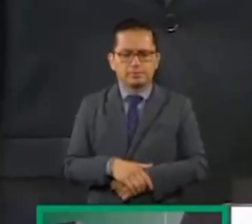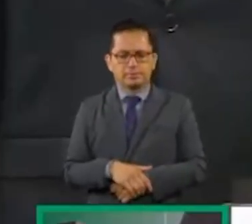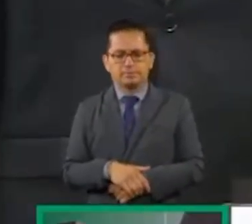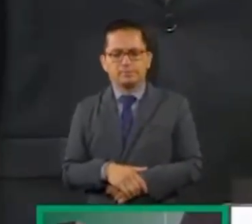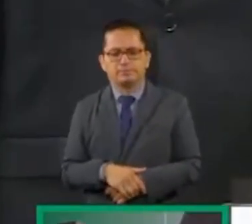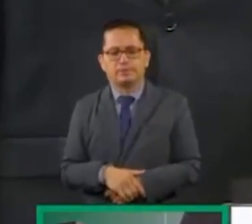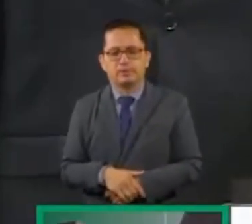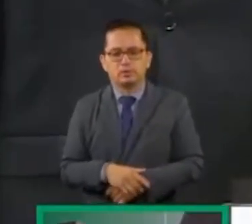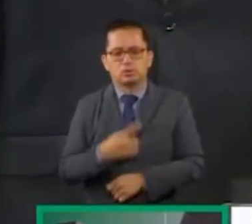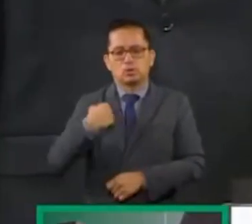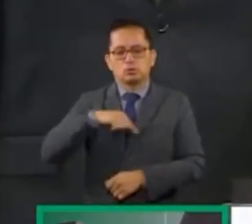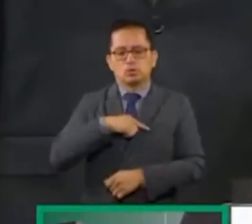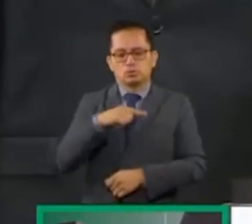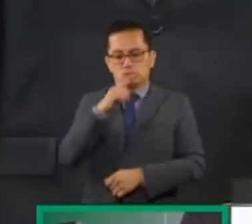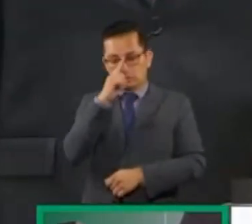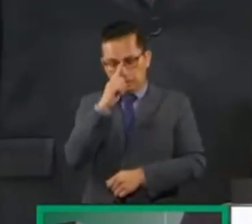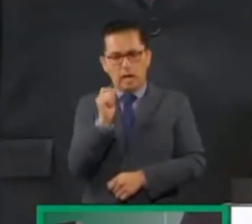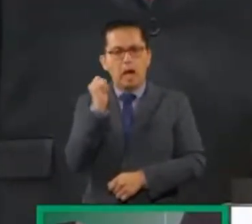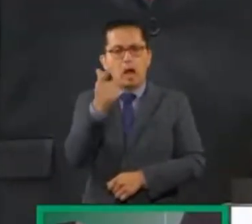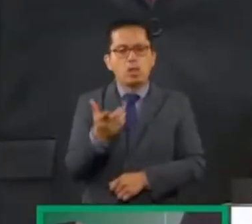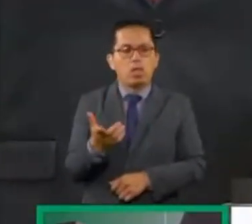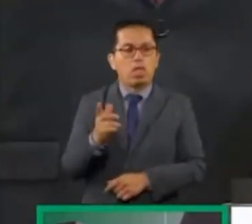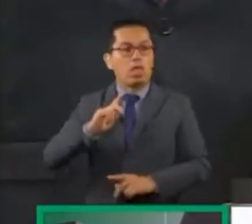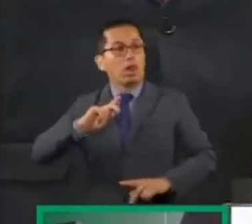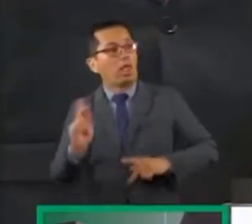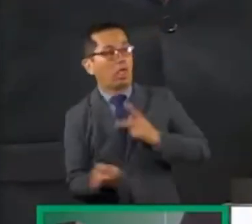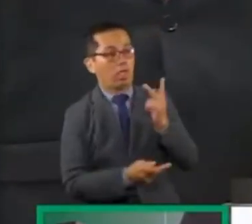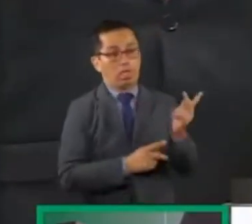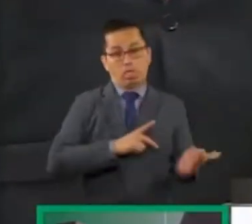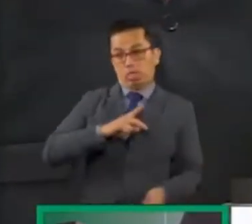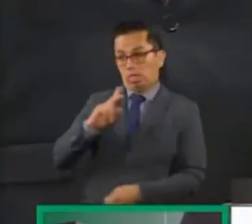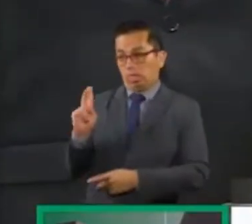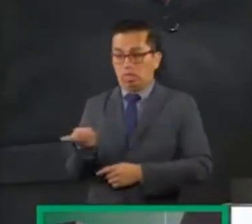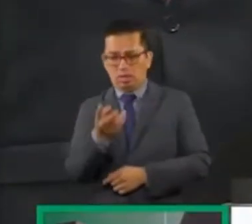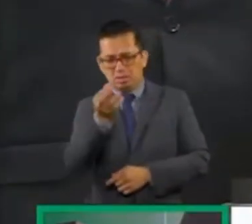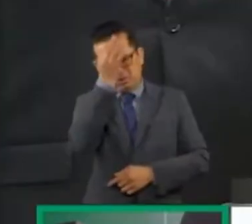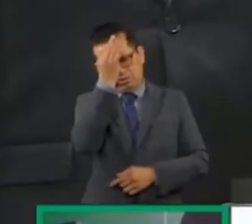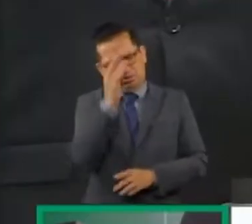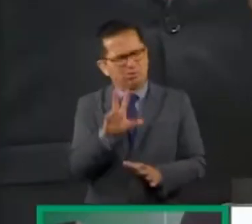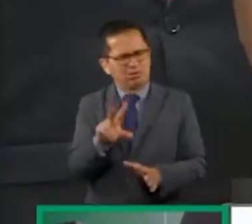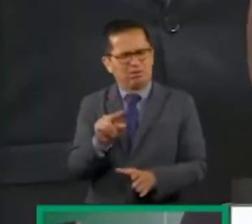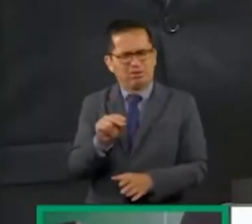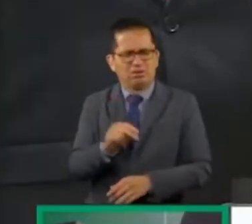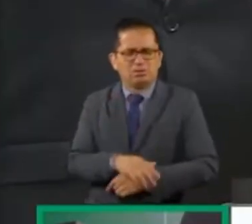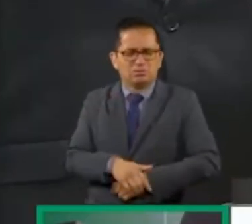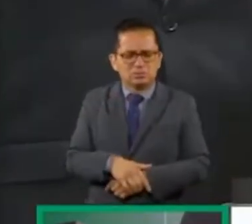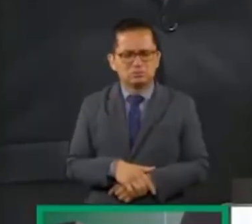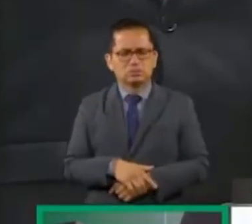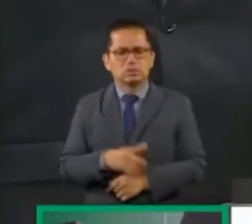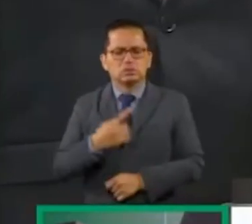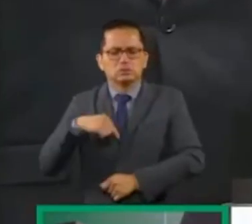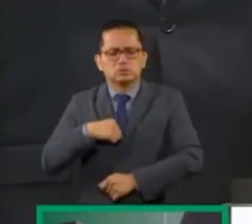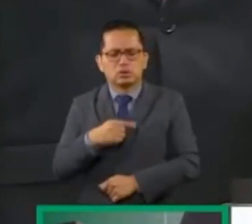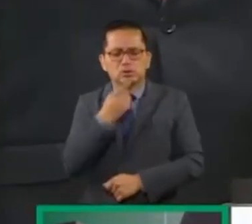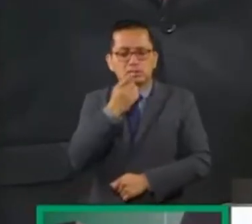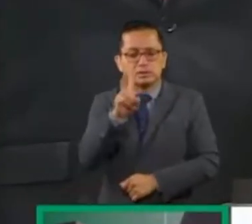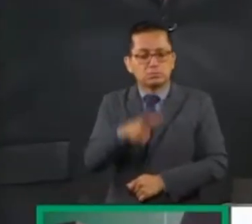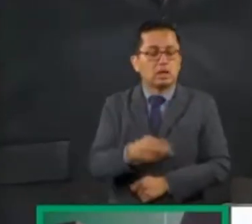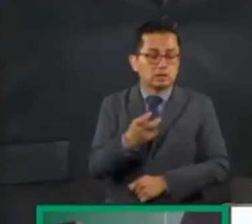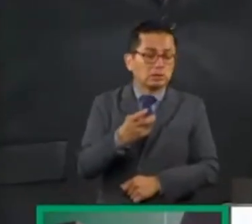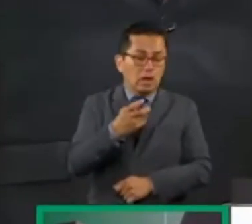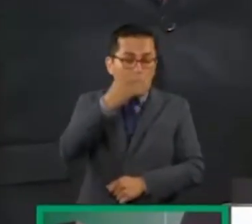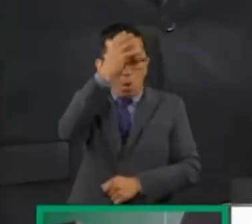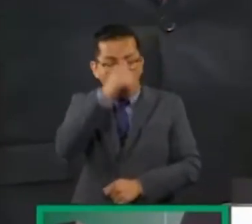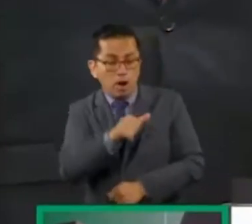pues vamos a decir, pretextos tontos, por decirlo de alguna manera, para argumentar que no estamos de acuerdo,